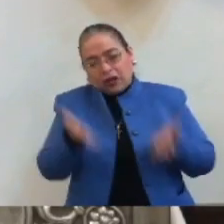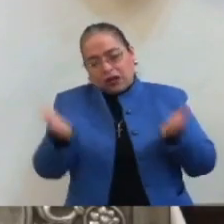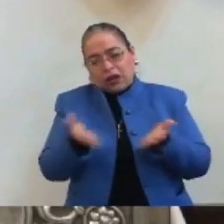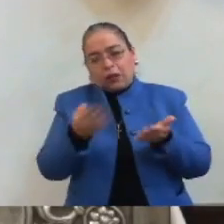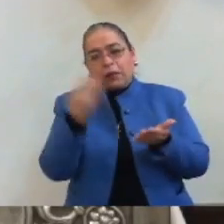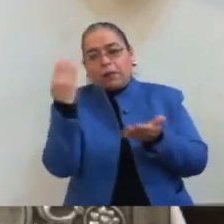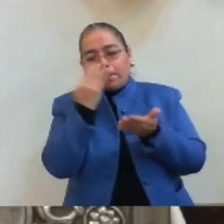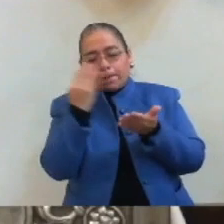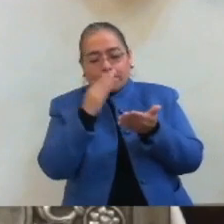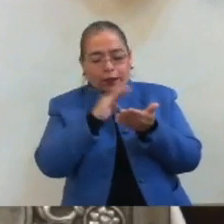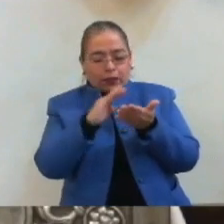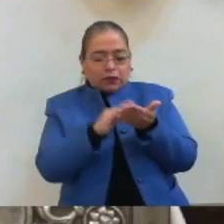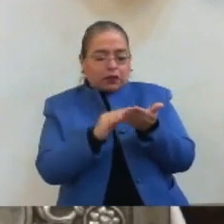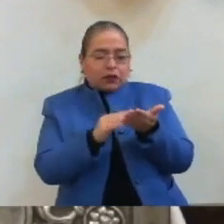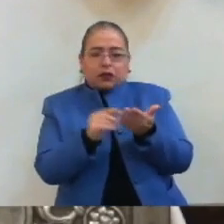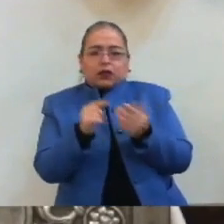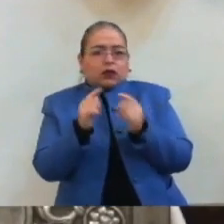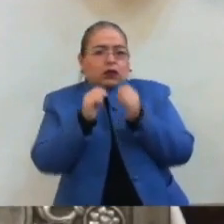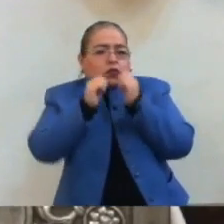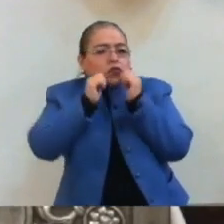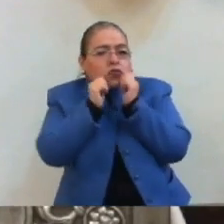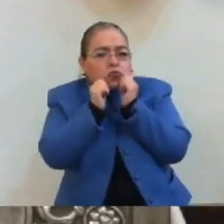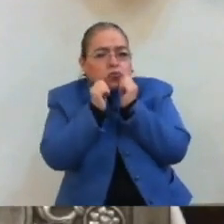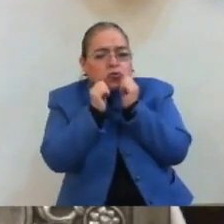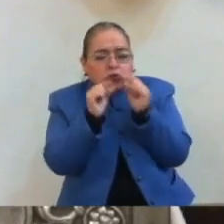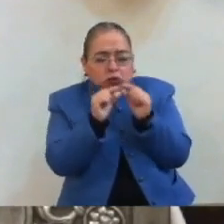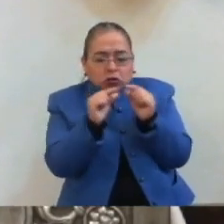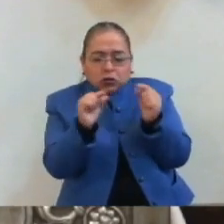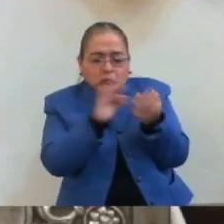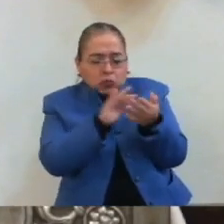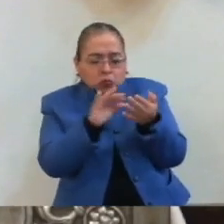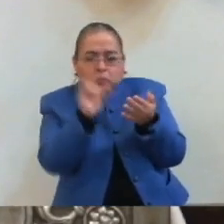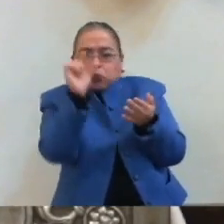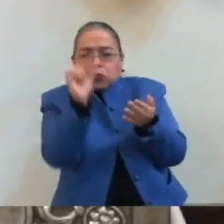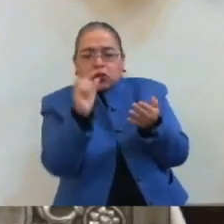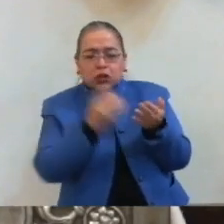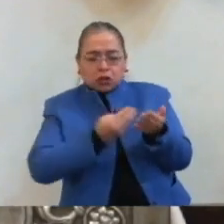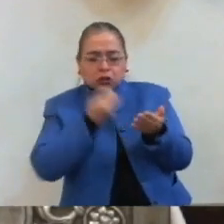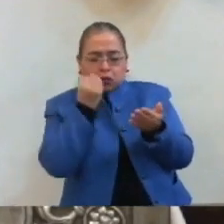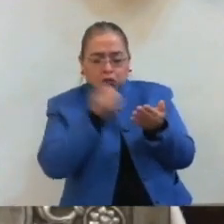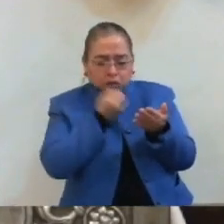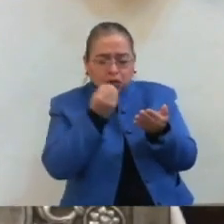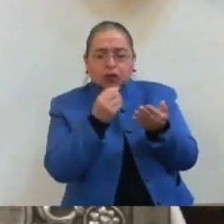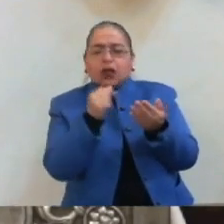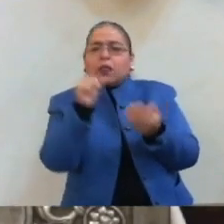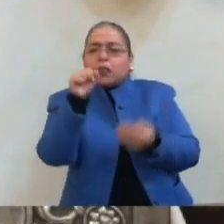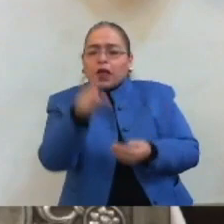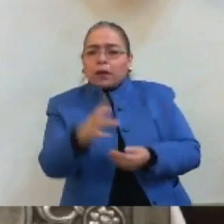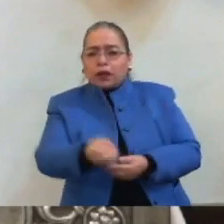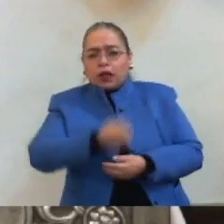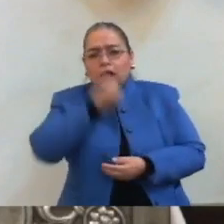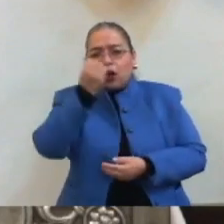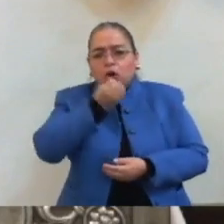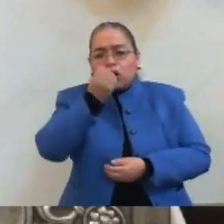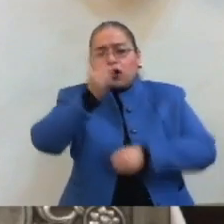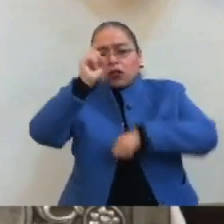aunque sea un poquito cada día a orar con ella